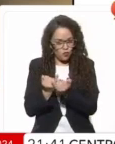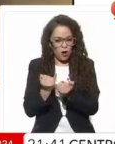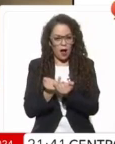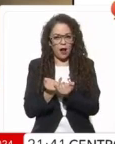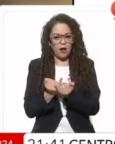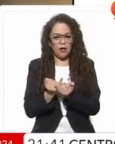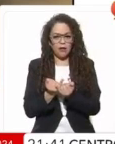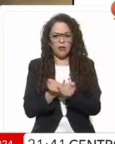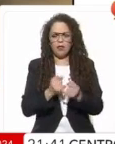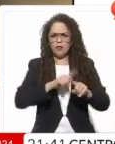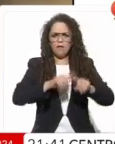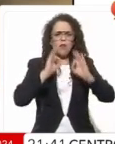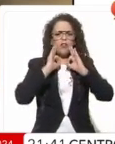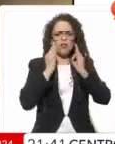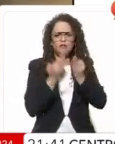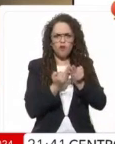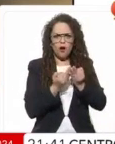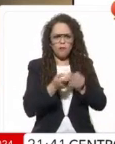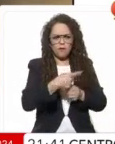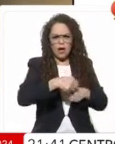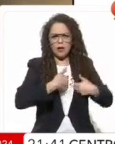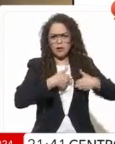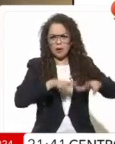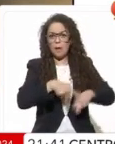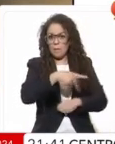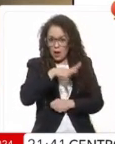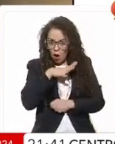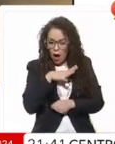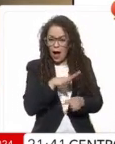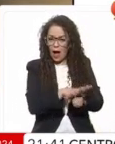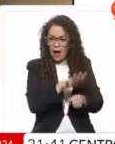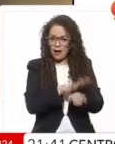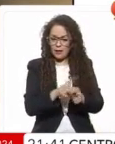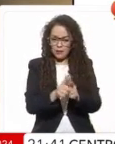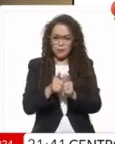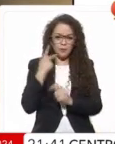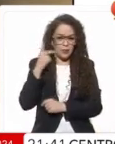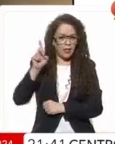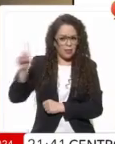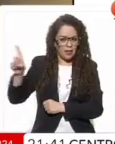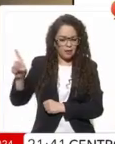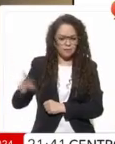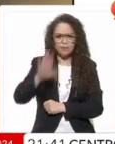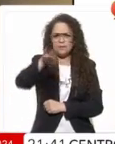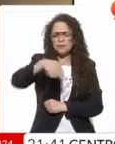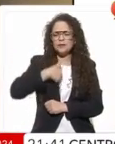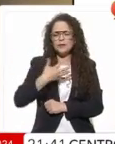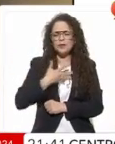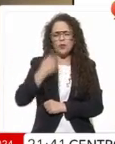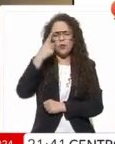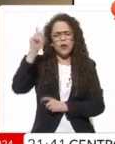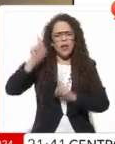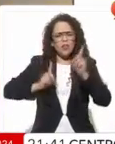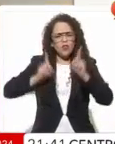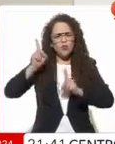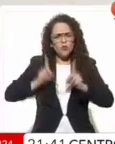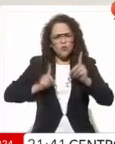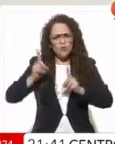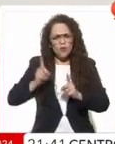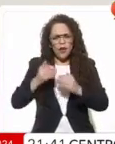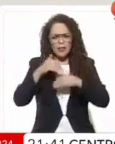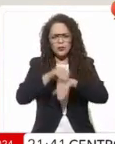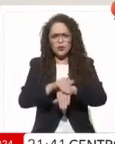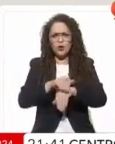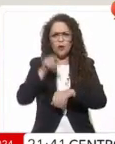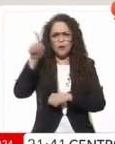en distintas magnitudes, pero están presentes. Dulce María, me quedé con una duda y una cuestión como de procedimiento, como sería en la